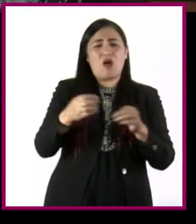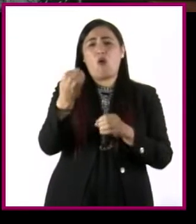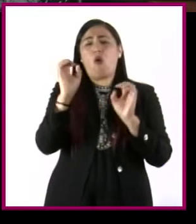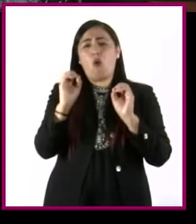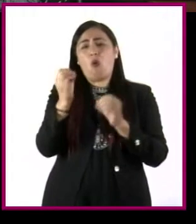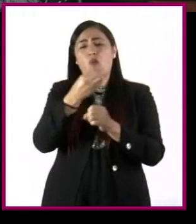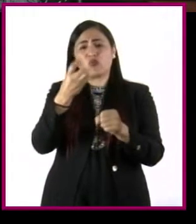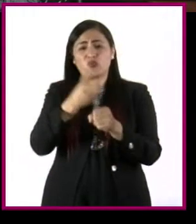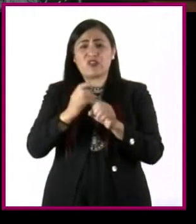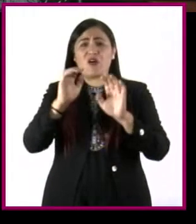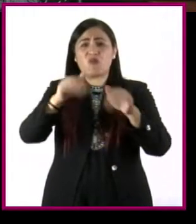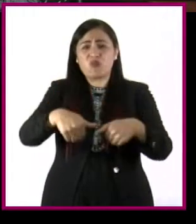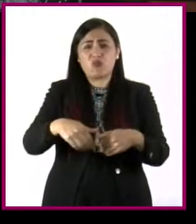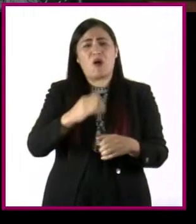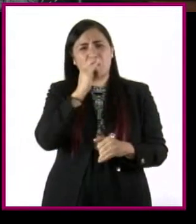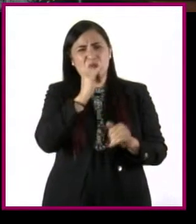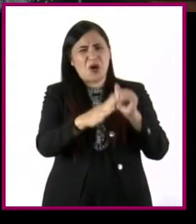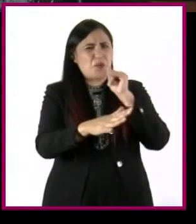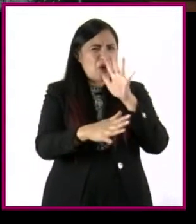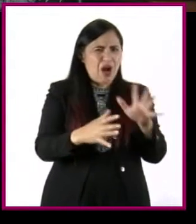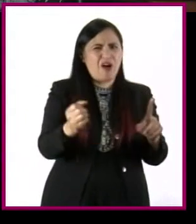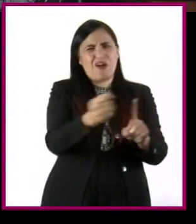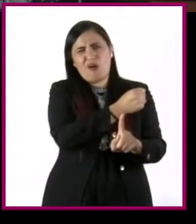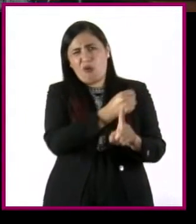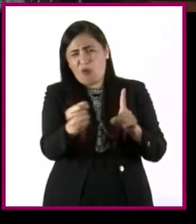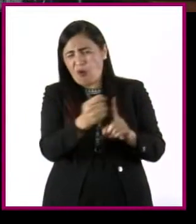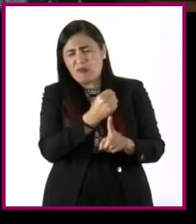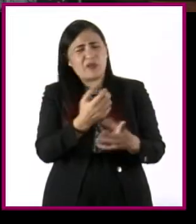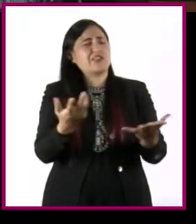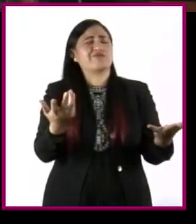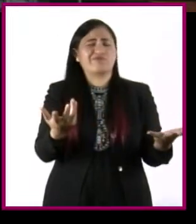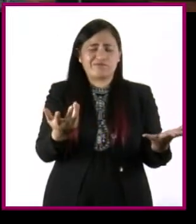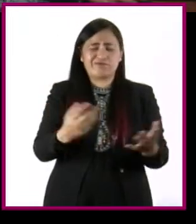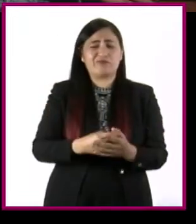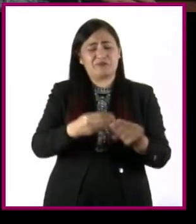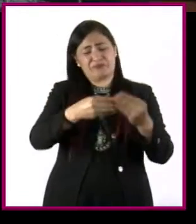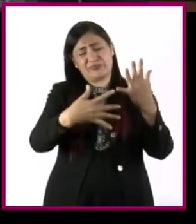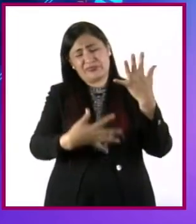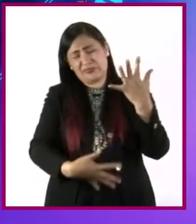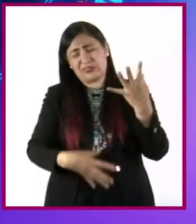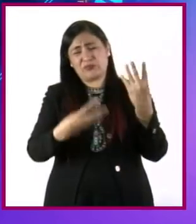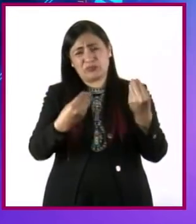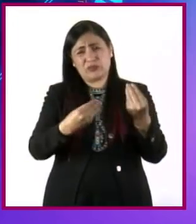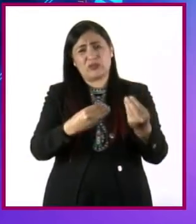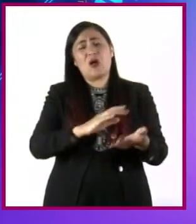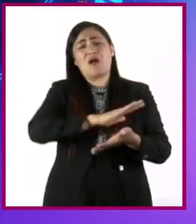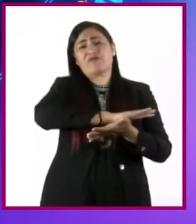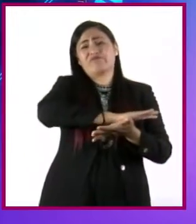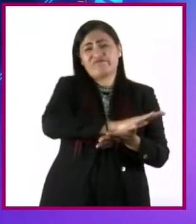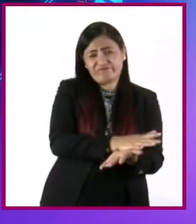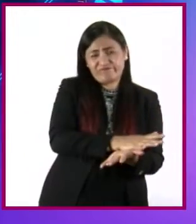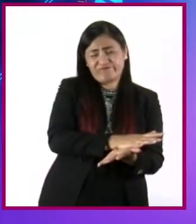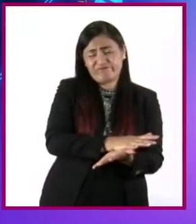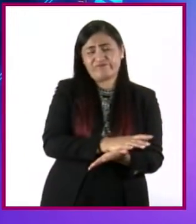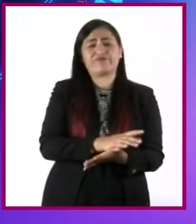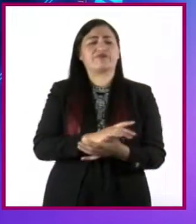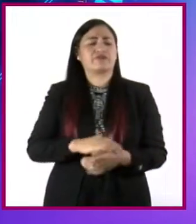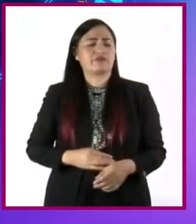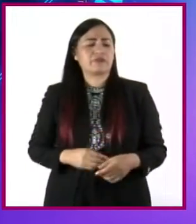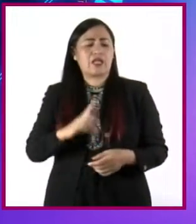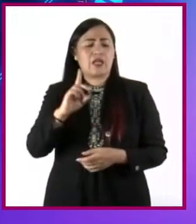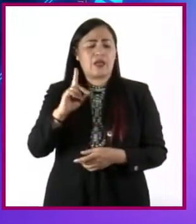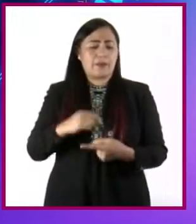insultos, golpes y bueno, lo que te imagines. En una palabra, discriminación. Discriminación: toda